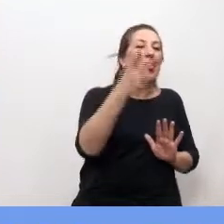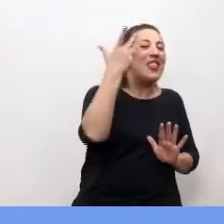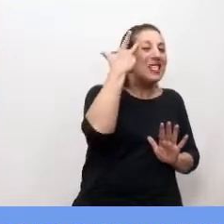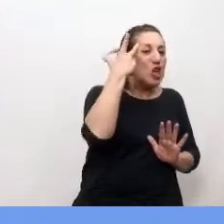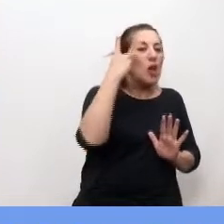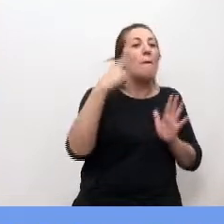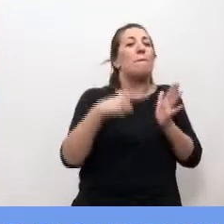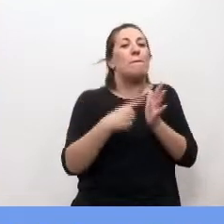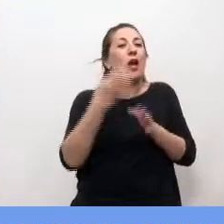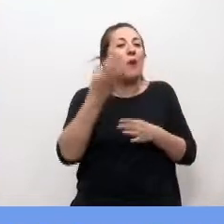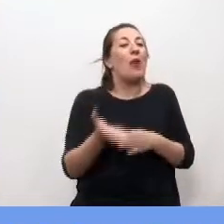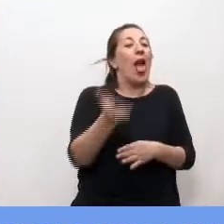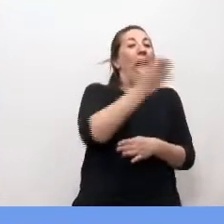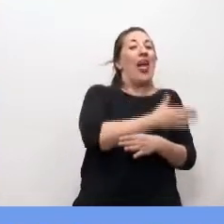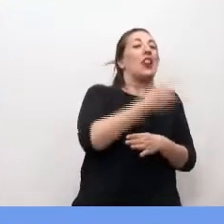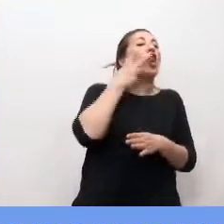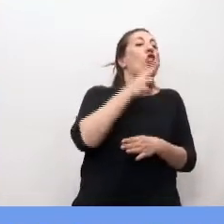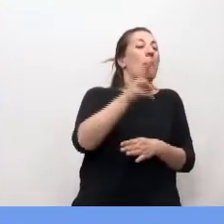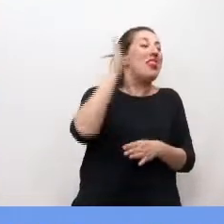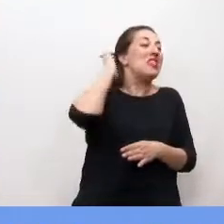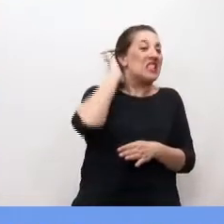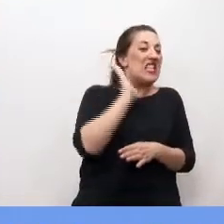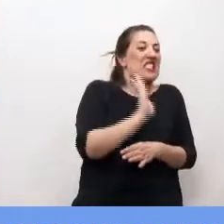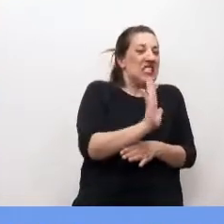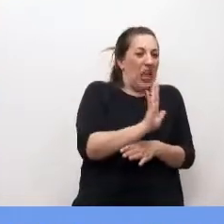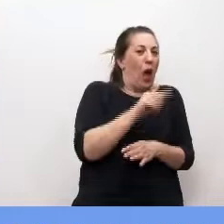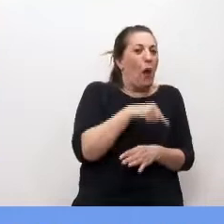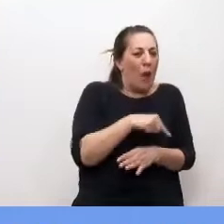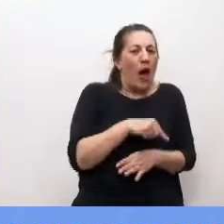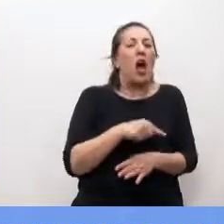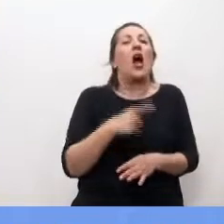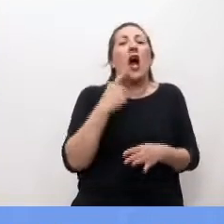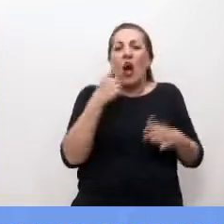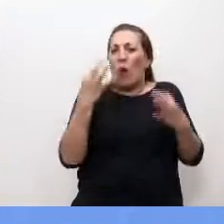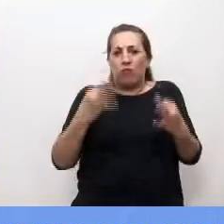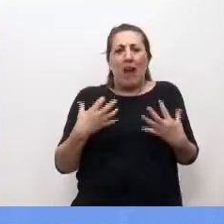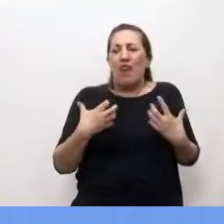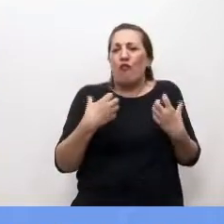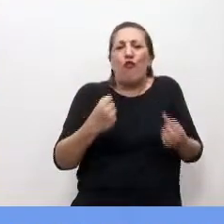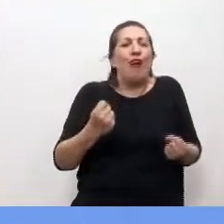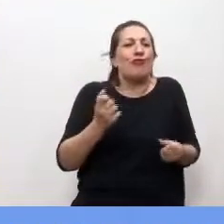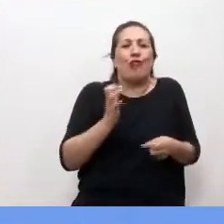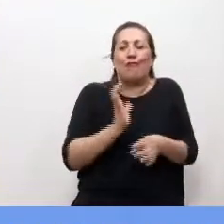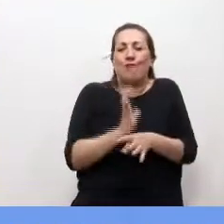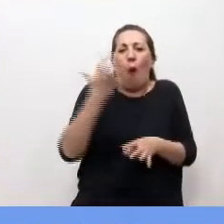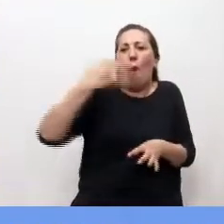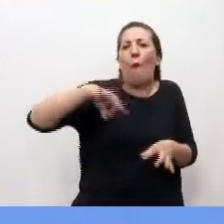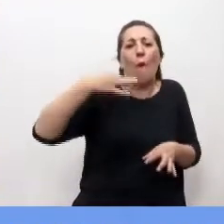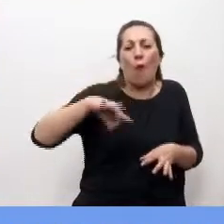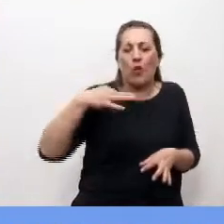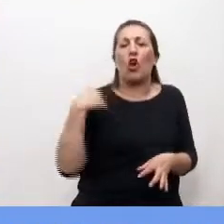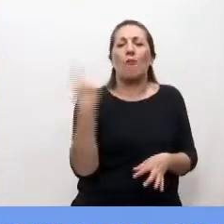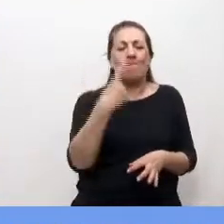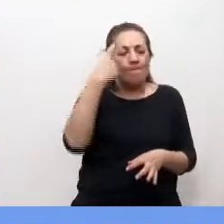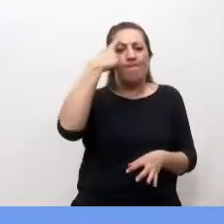con un decreto del año 2016 donde con un esfuerzo inédito entendimos